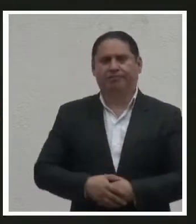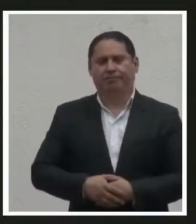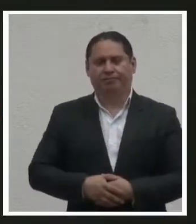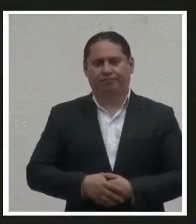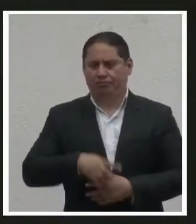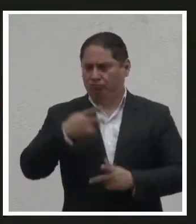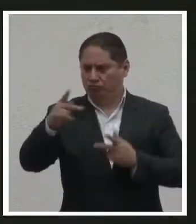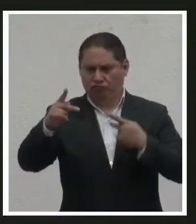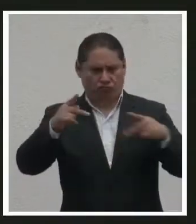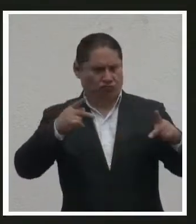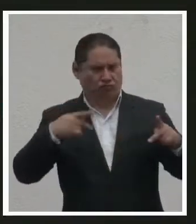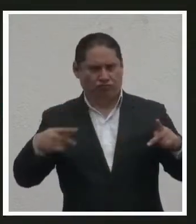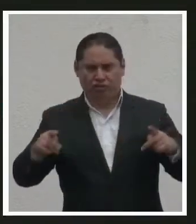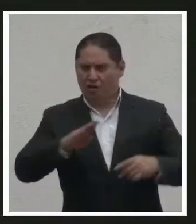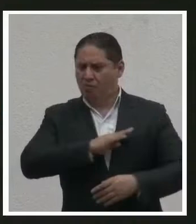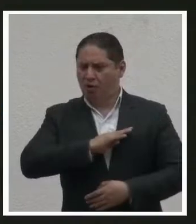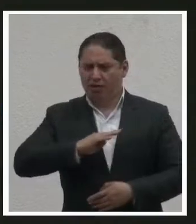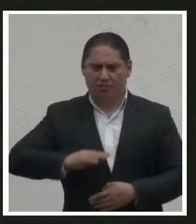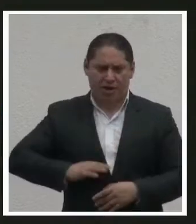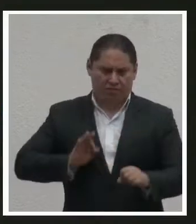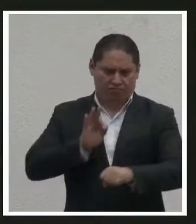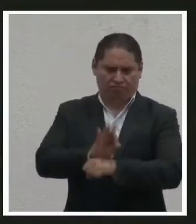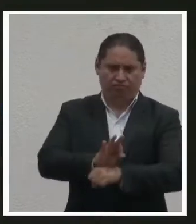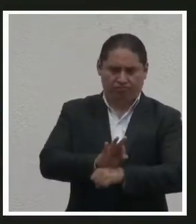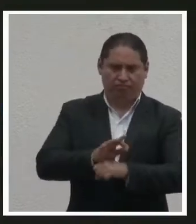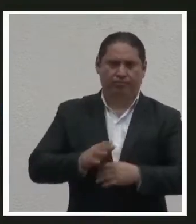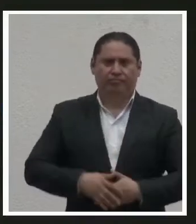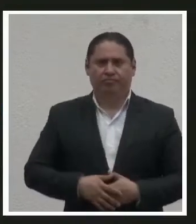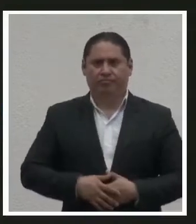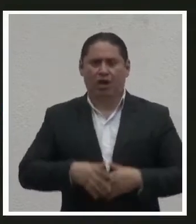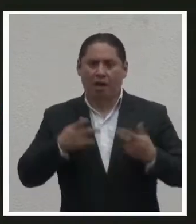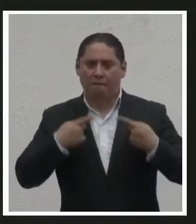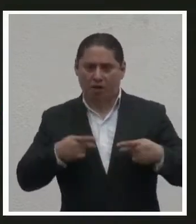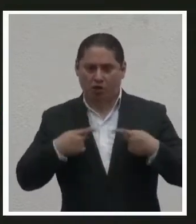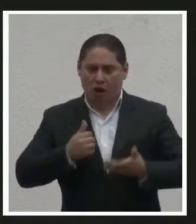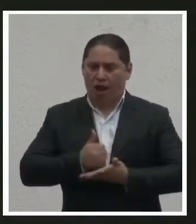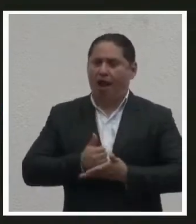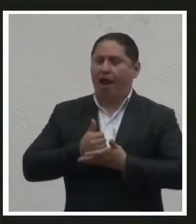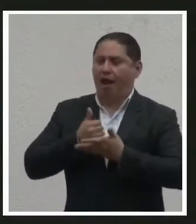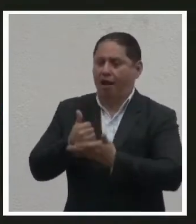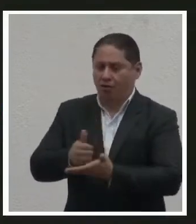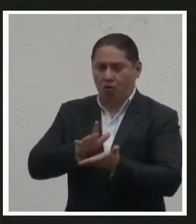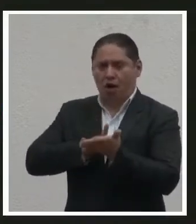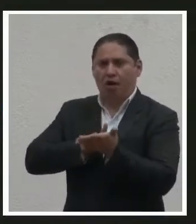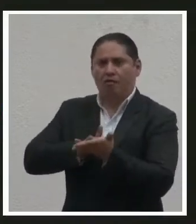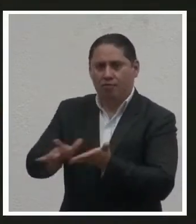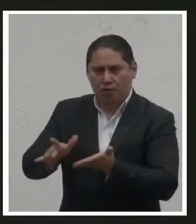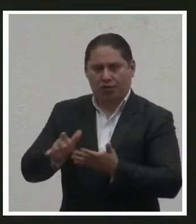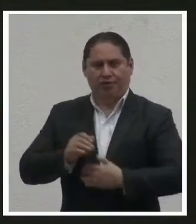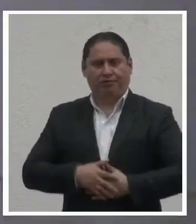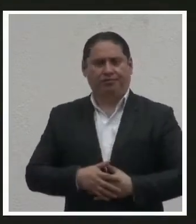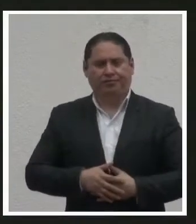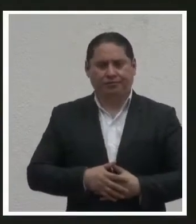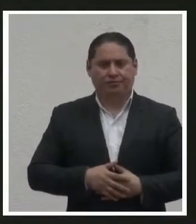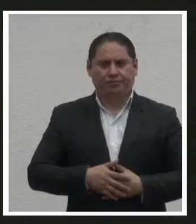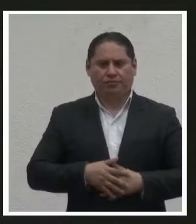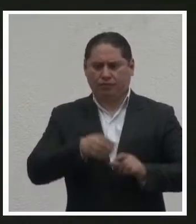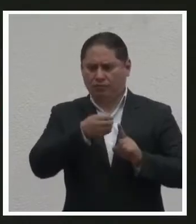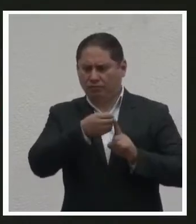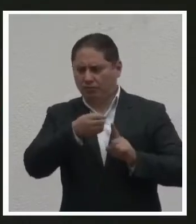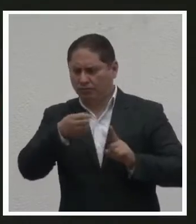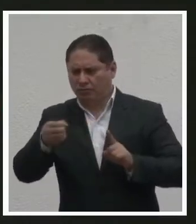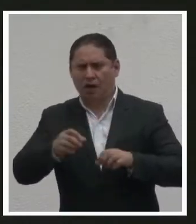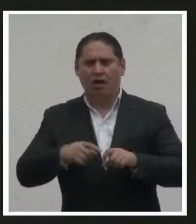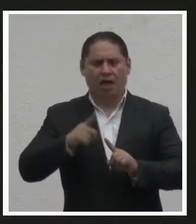instancias municipales de protección civil, con brigadistas, voluntarios y seguridad pública, se organizan en tareas